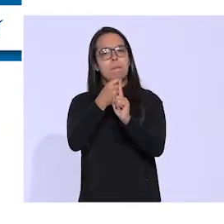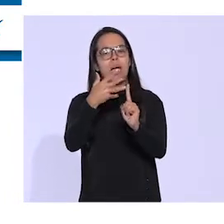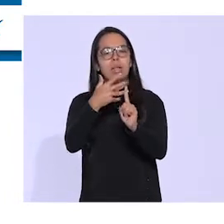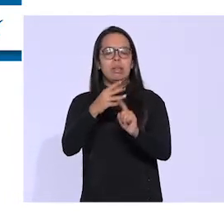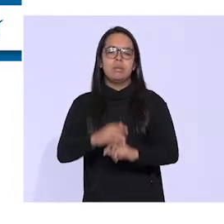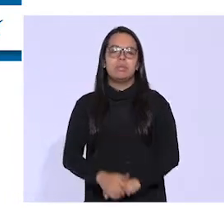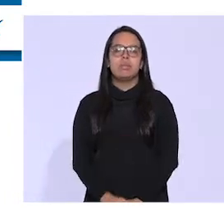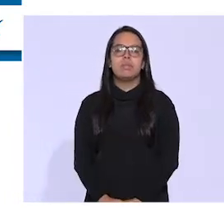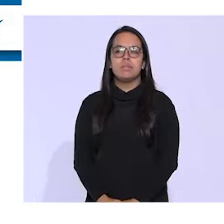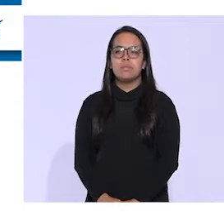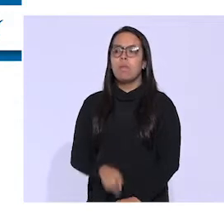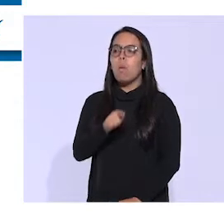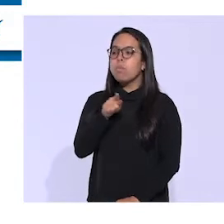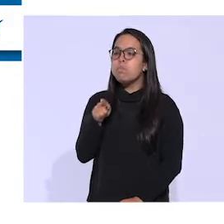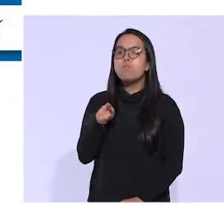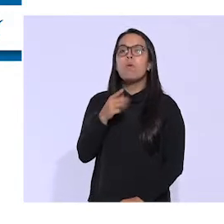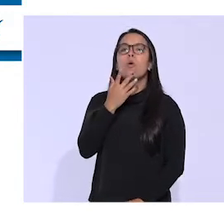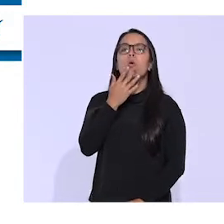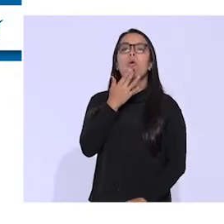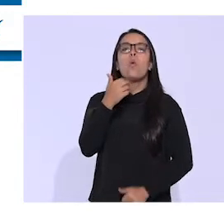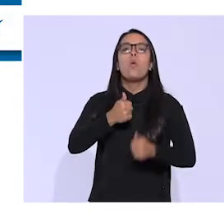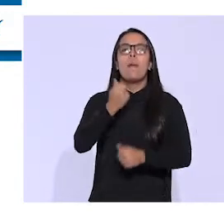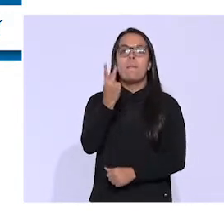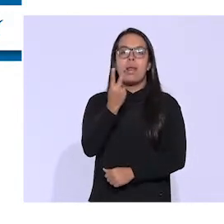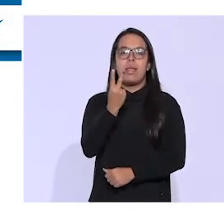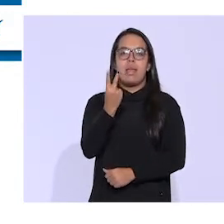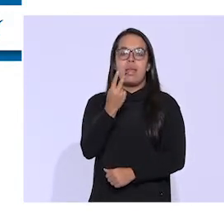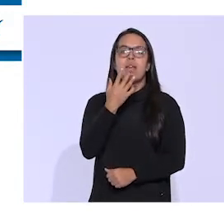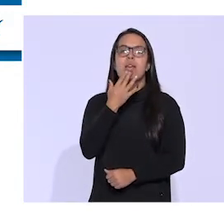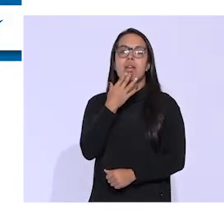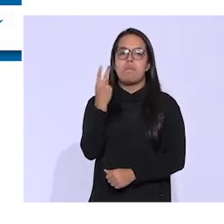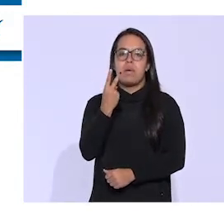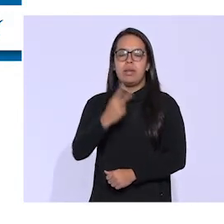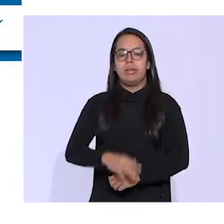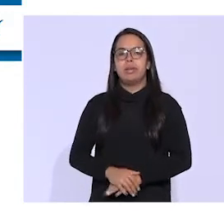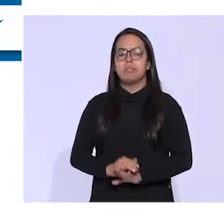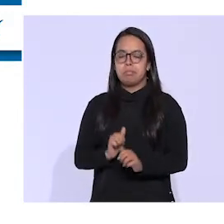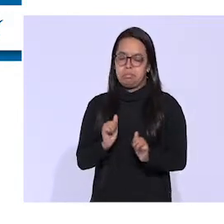significativamente, que son los que están marcados en verde. Bien.